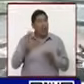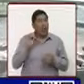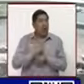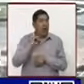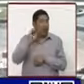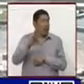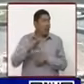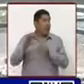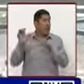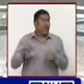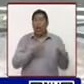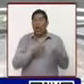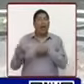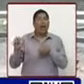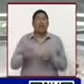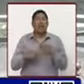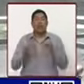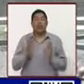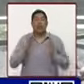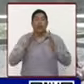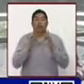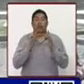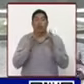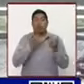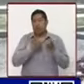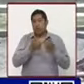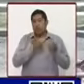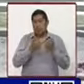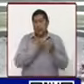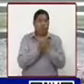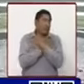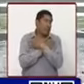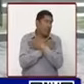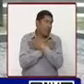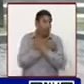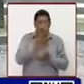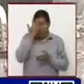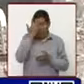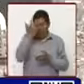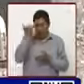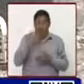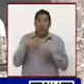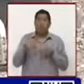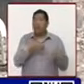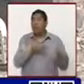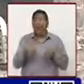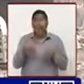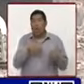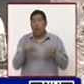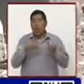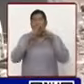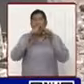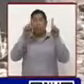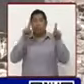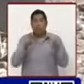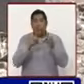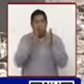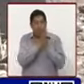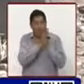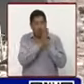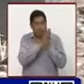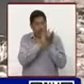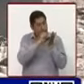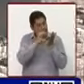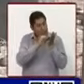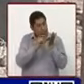ellos están haciendo permanentemente el contacto con la administración del cementerio, porque estamos haciendo las plaquetas con los nombres de sus niños y